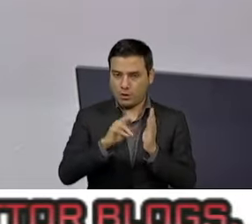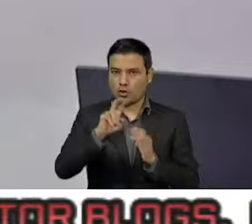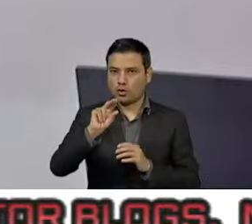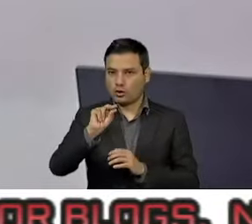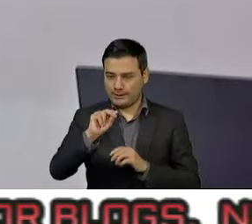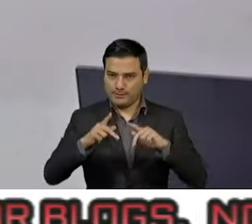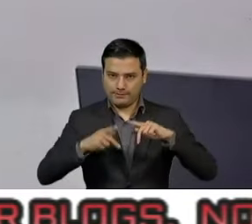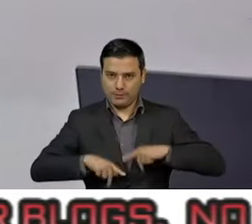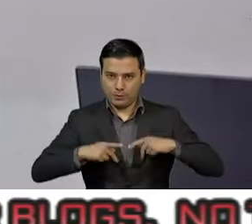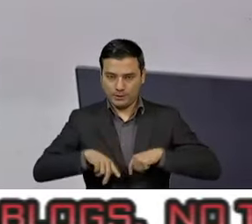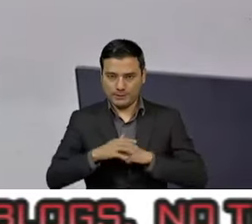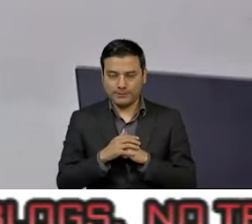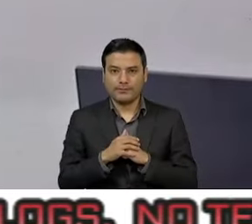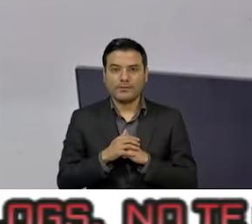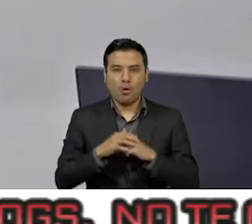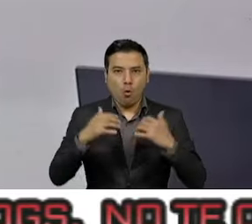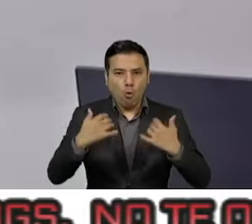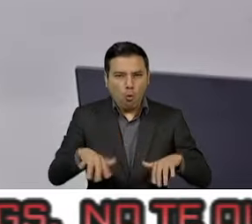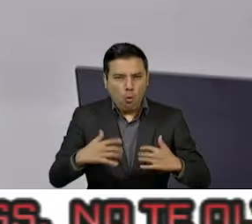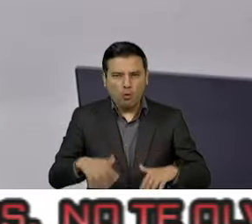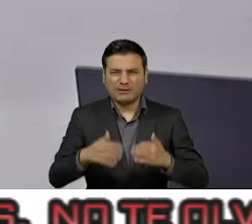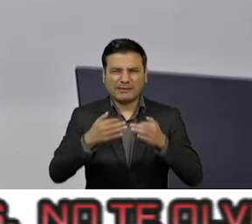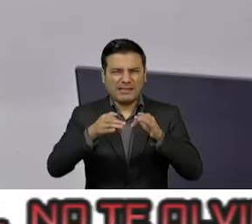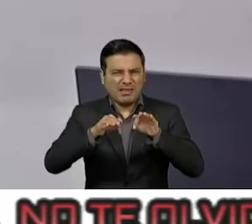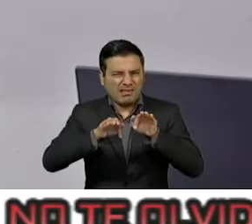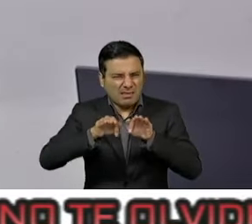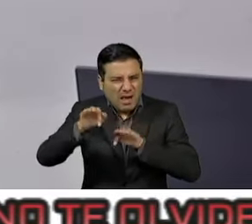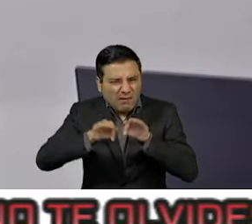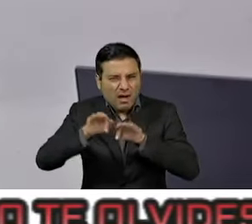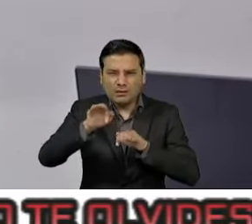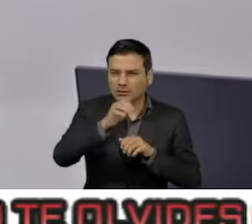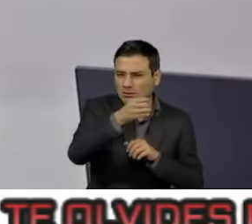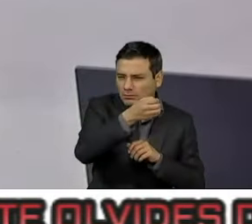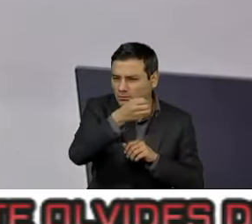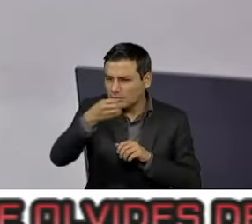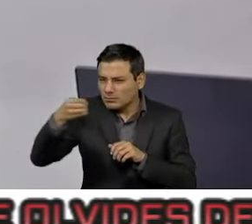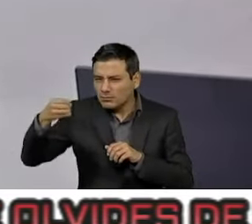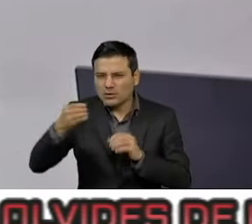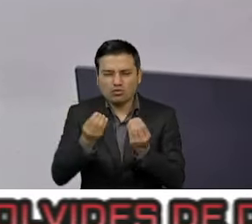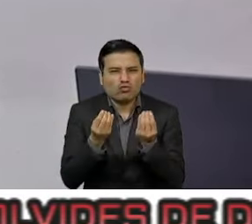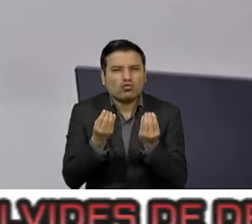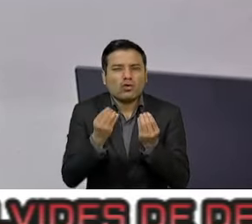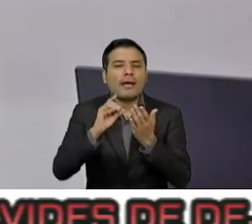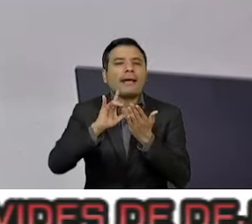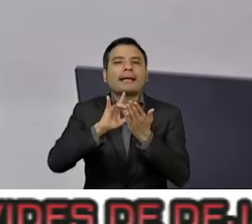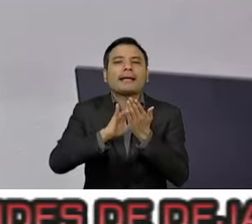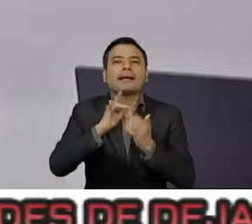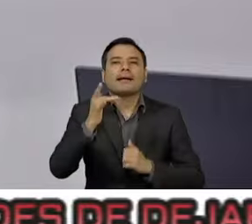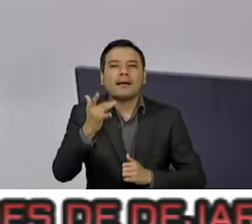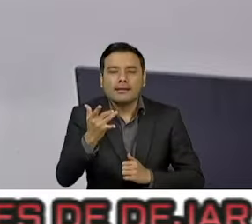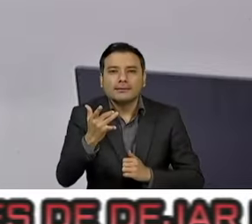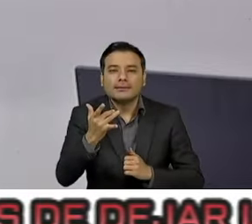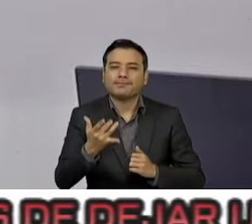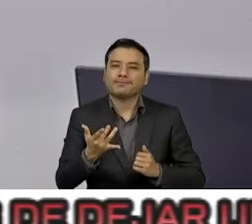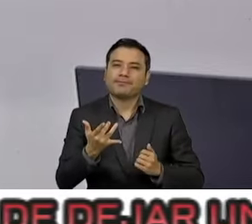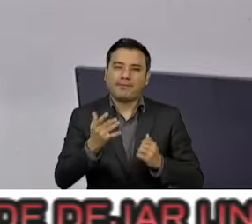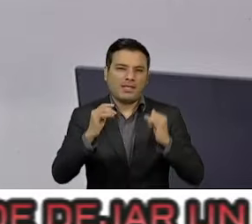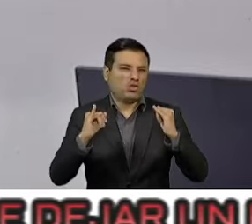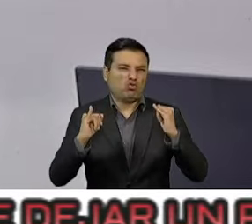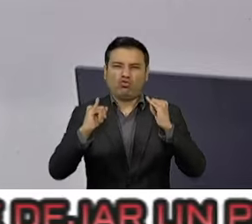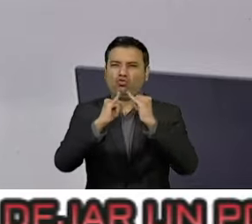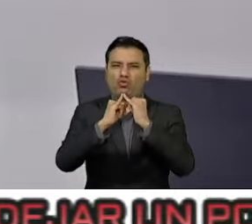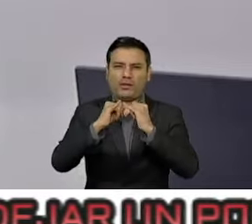1.209.280 ciudadanos. Toda esta labor organizativa ha sido posible gracias a la combinación de esfuerzos de todas las